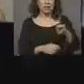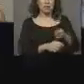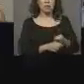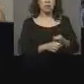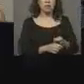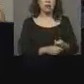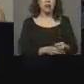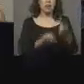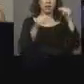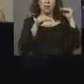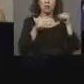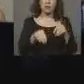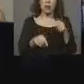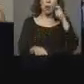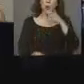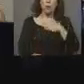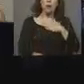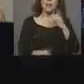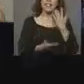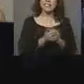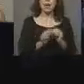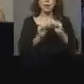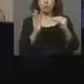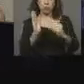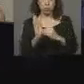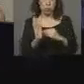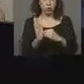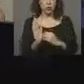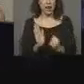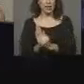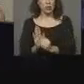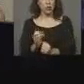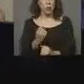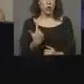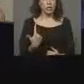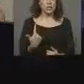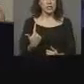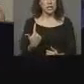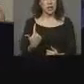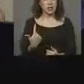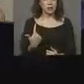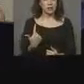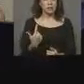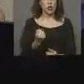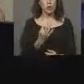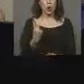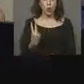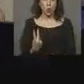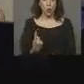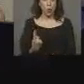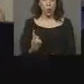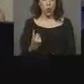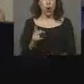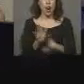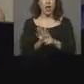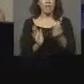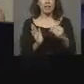humanidad, comillas, se encuentra tipificada en el artículo número 7, número 1 de la